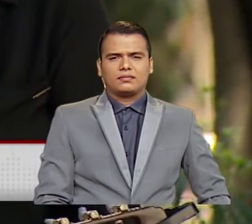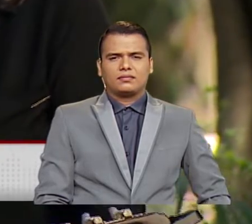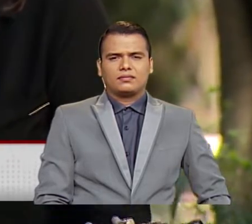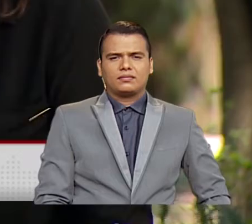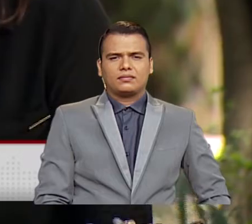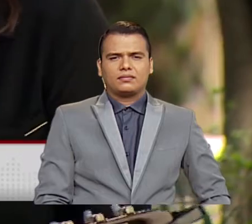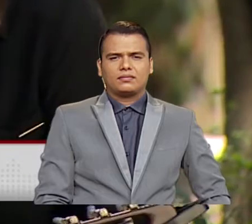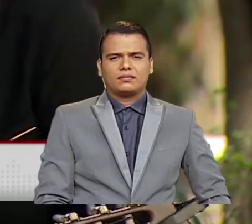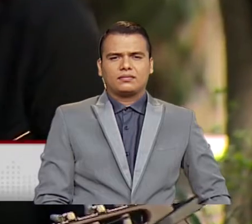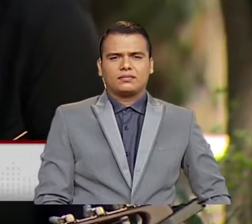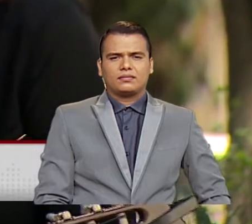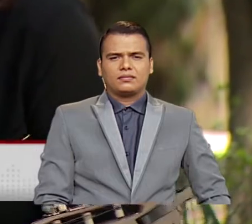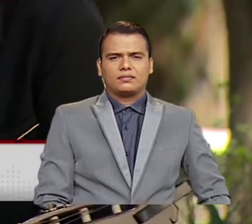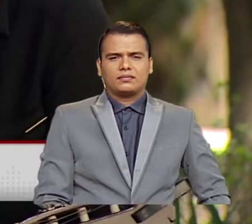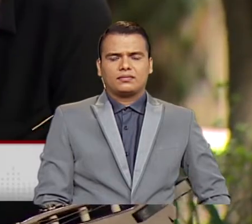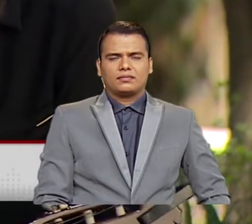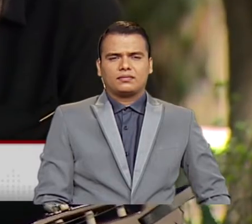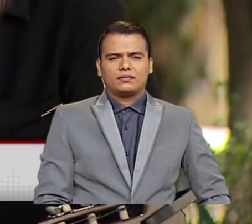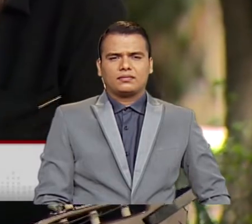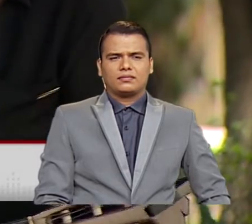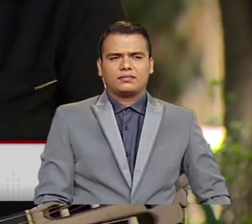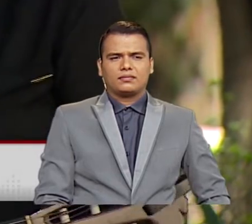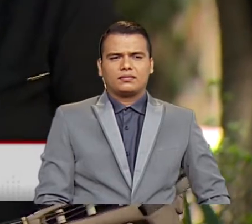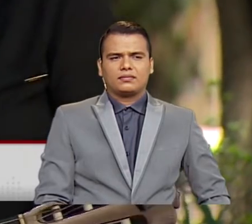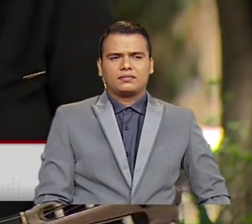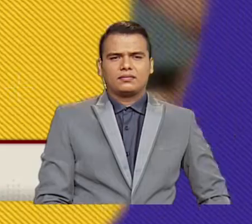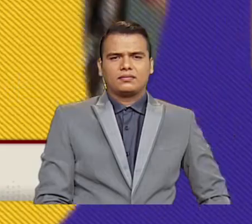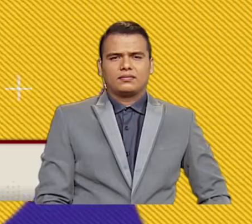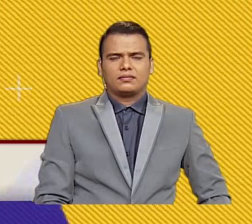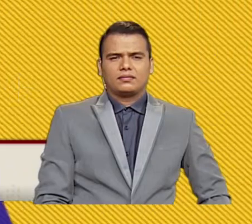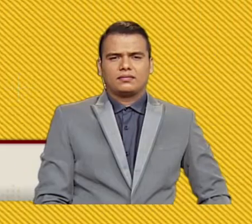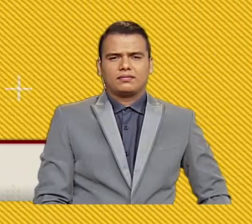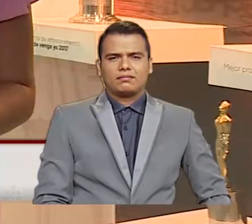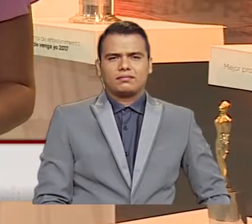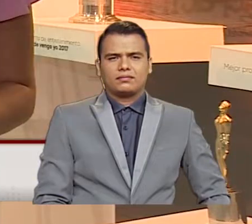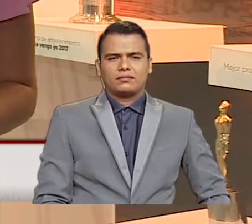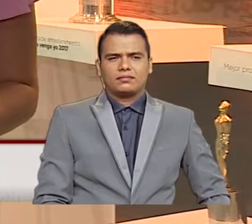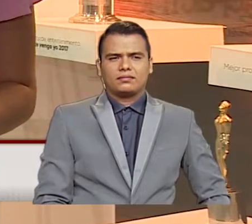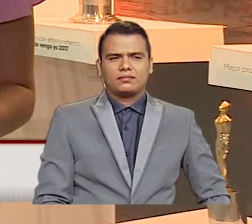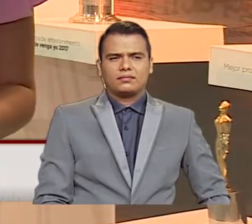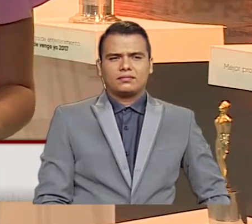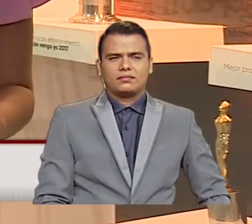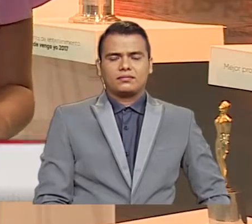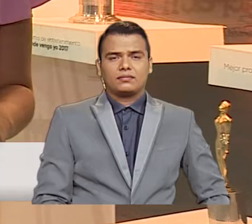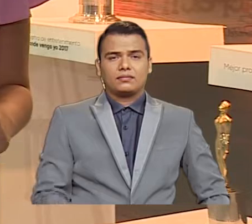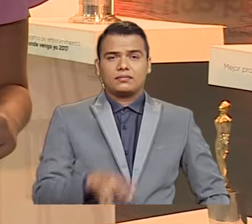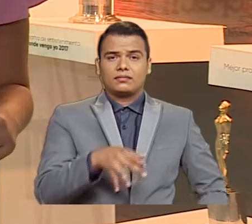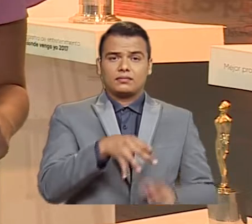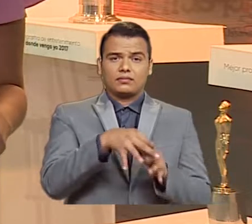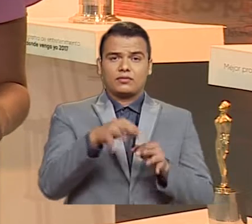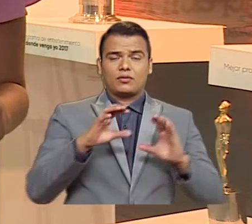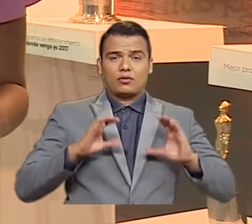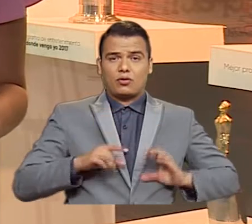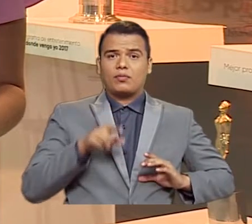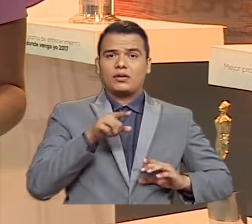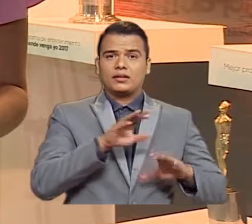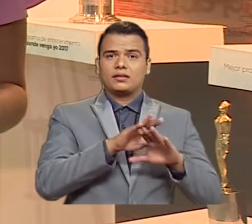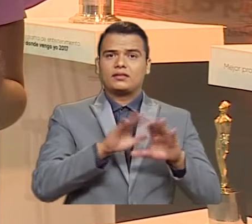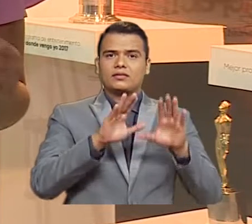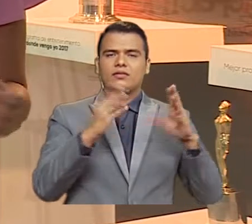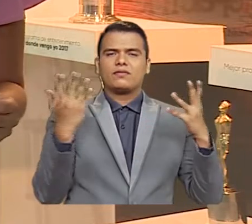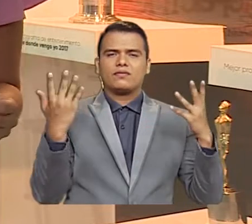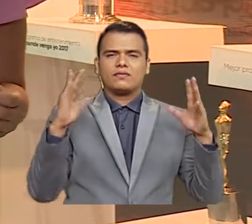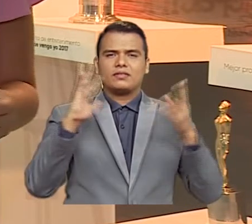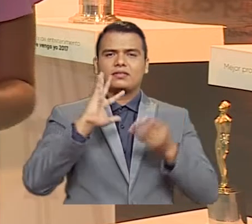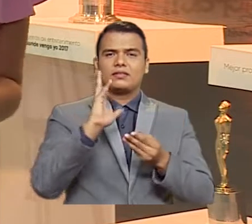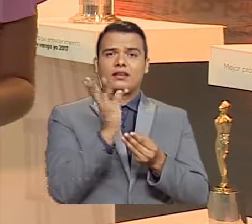las espinas, soltó mariposas. En el municipio de La Cumbre se lleva a cabo el Festival